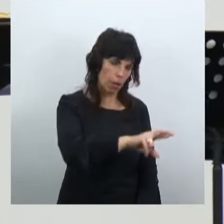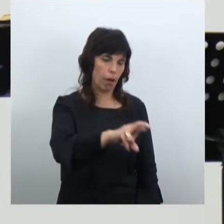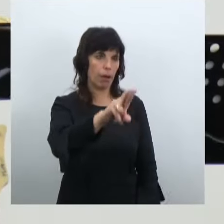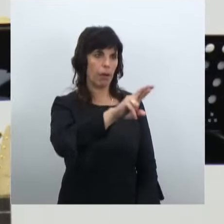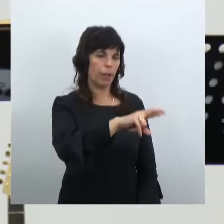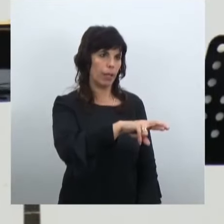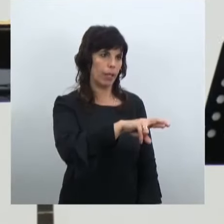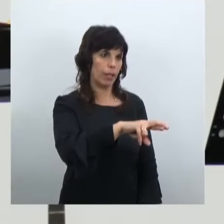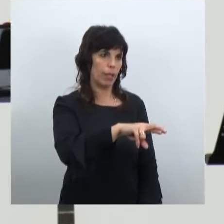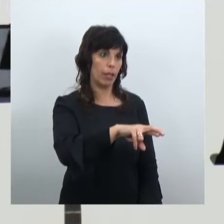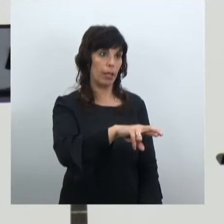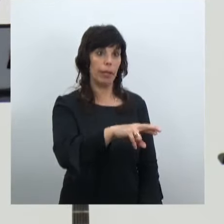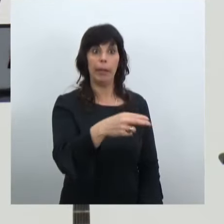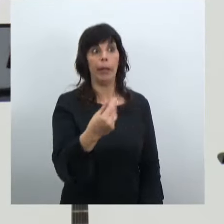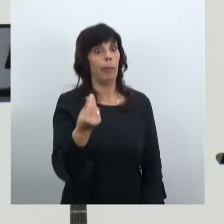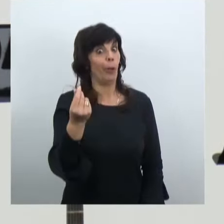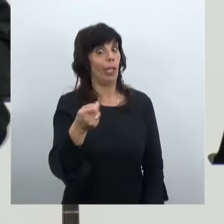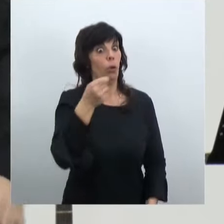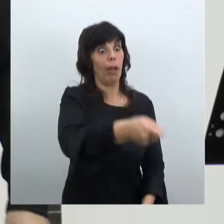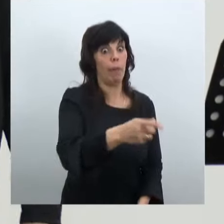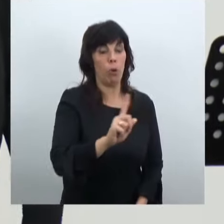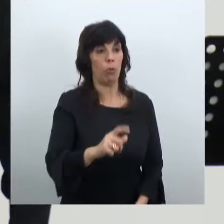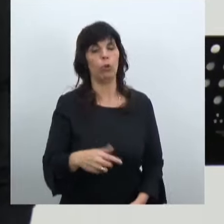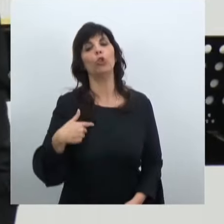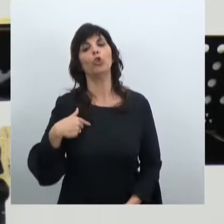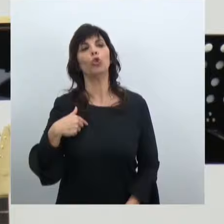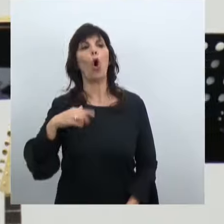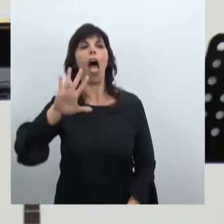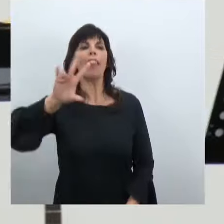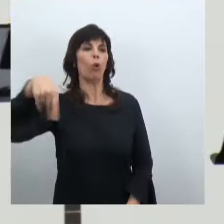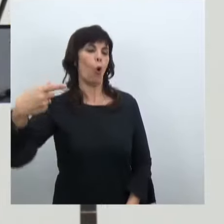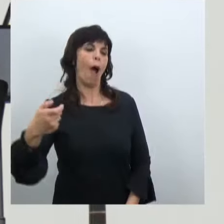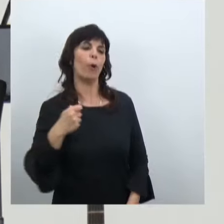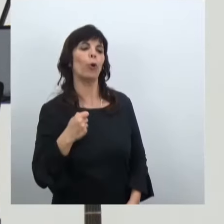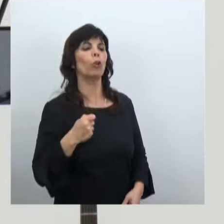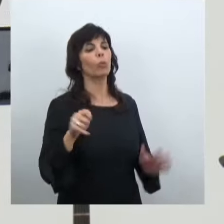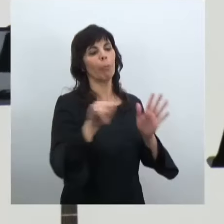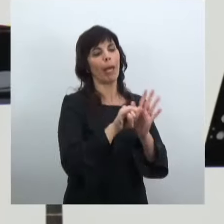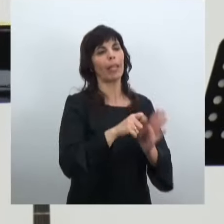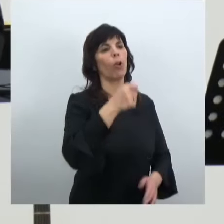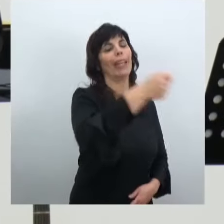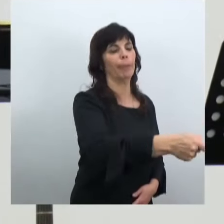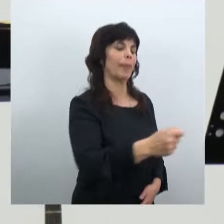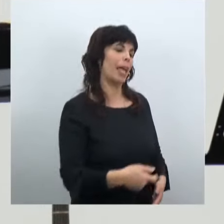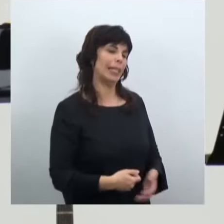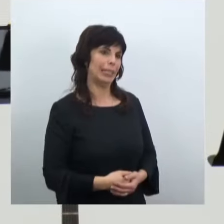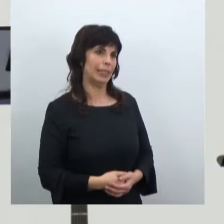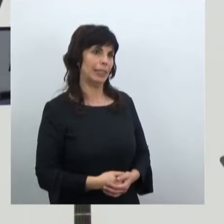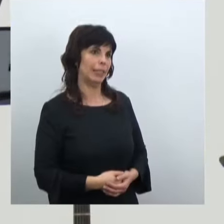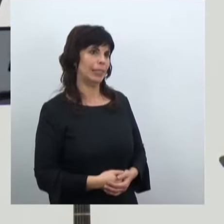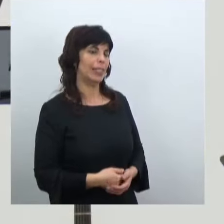pero cuando vi que nadie le daba una propina, cogí $5. Me acerqué y dije, Señor, venga. Y dice, ¿qué?